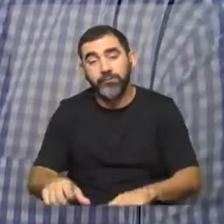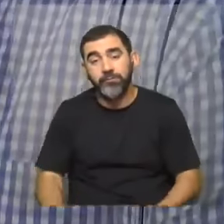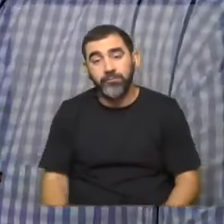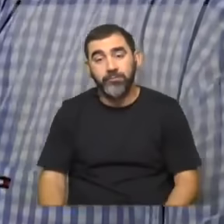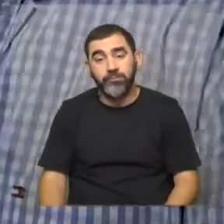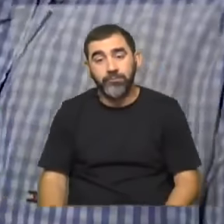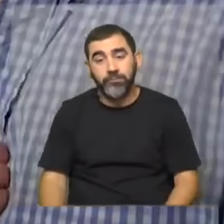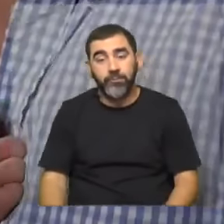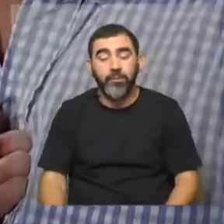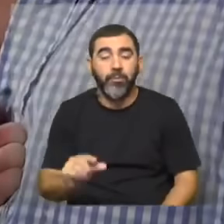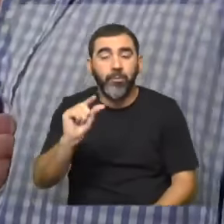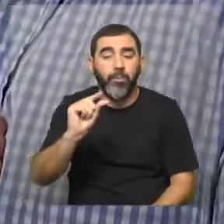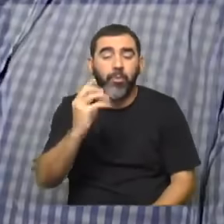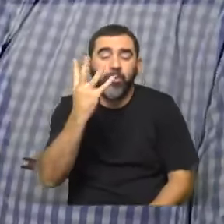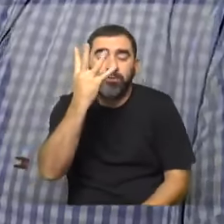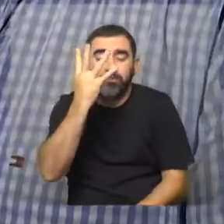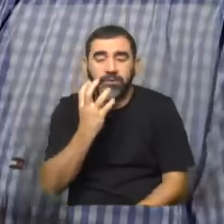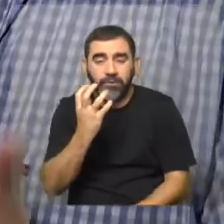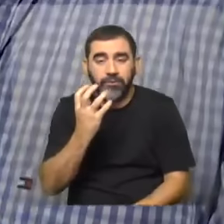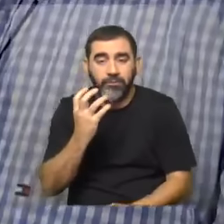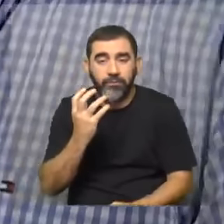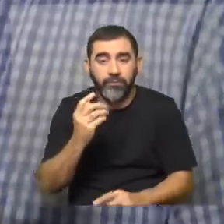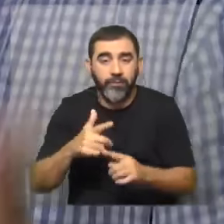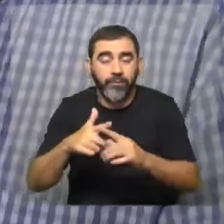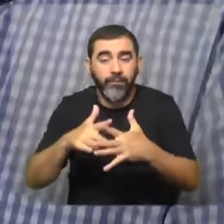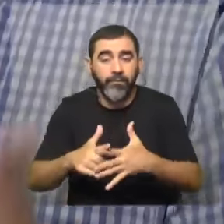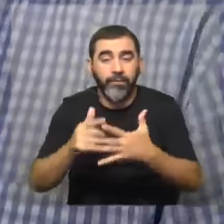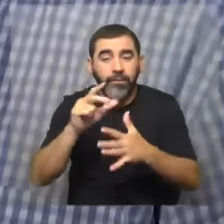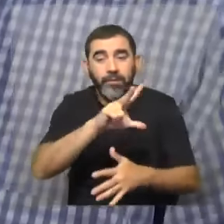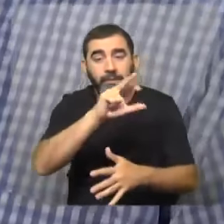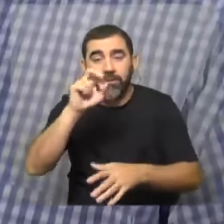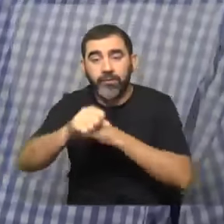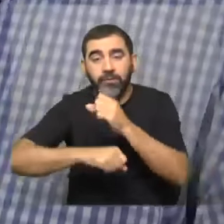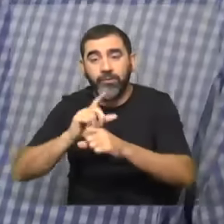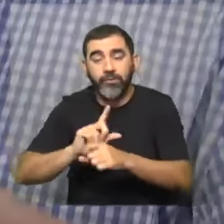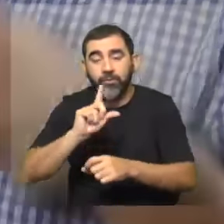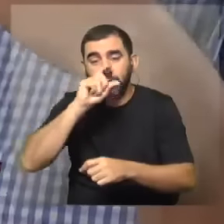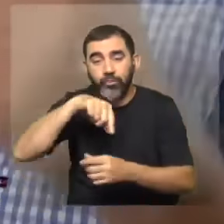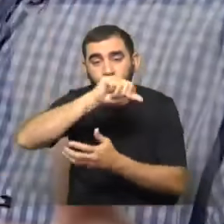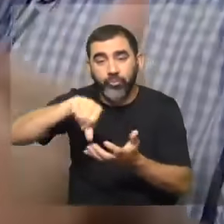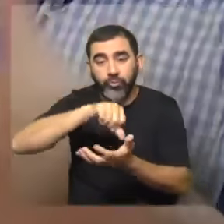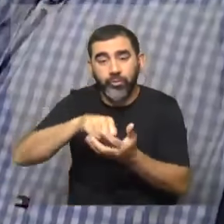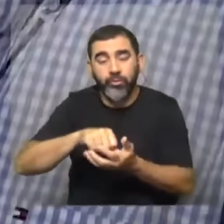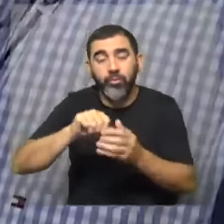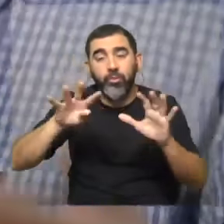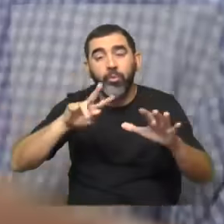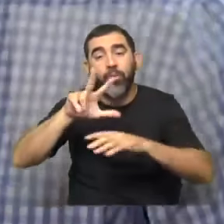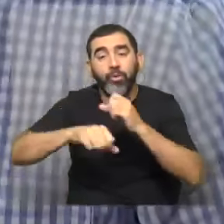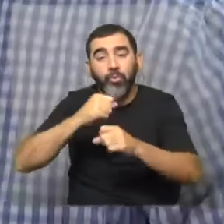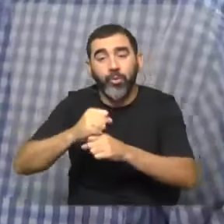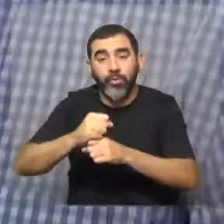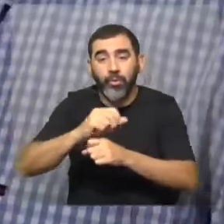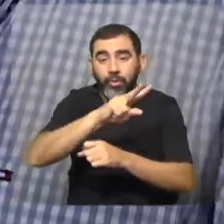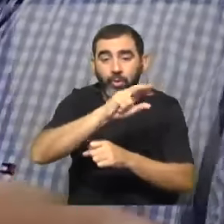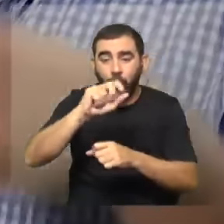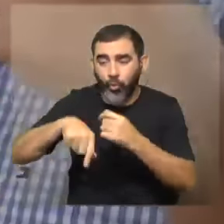mí me parece poco serio que se festejen los 300 años de la ciudad de Montevideo 98 años después que se festejaron los